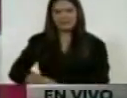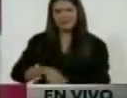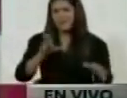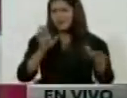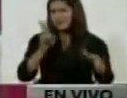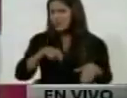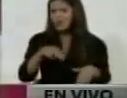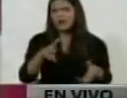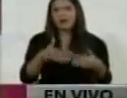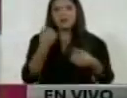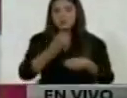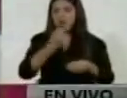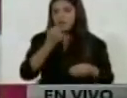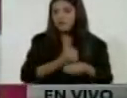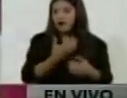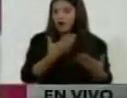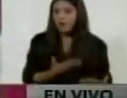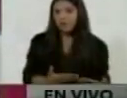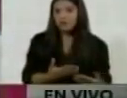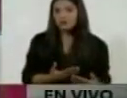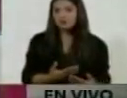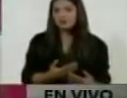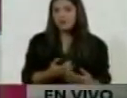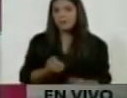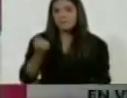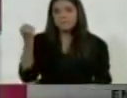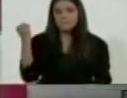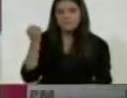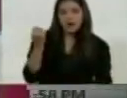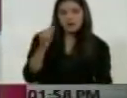Y su tarea es la tarea del sicario,